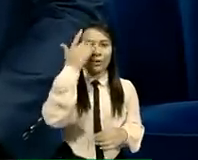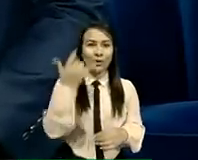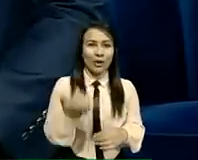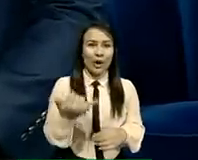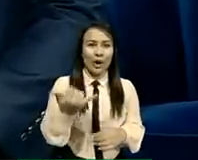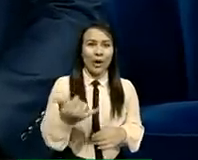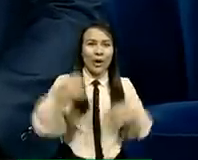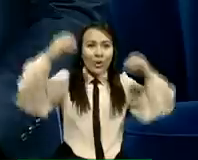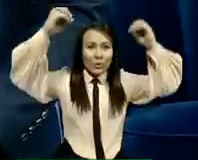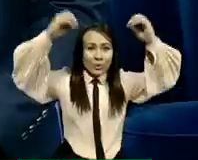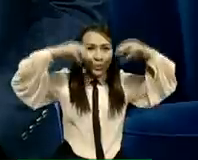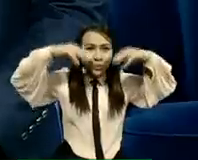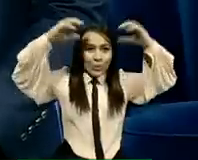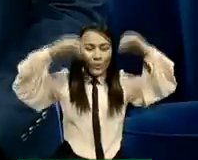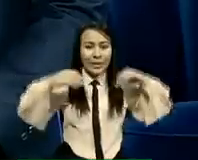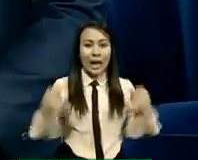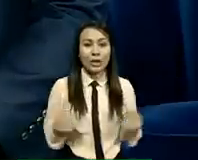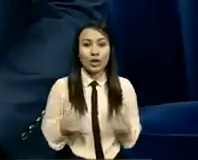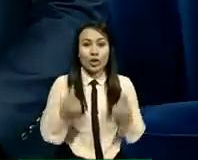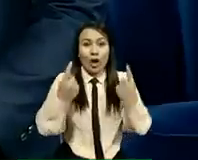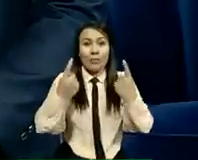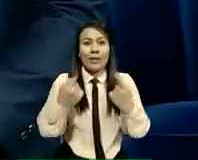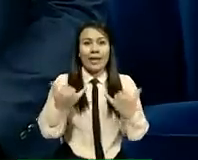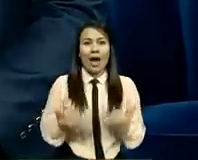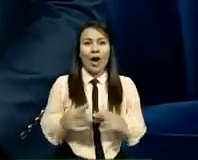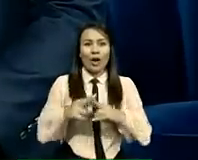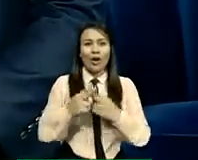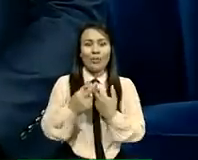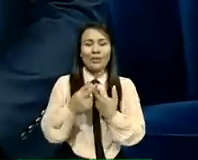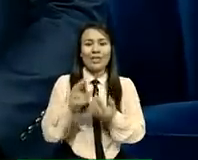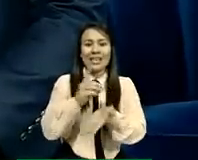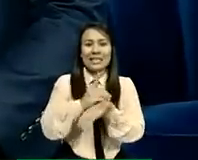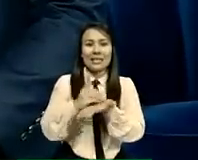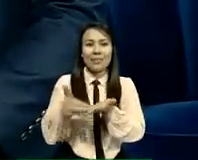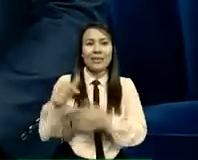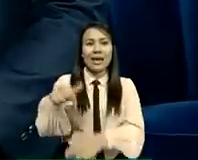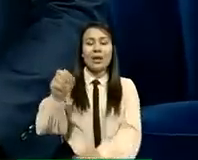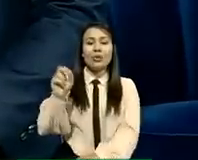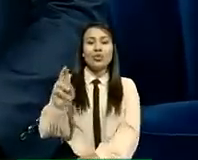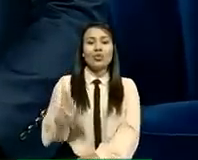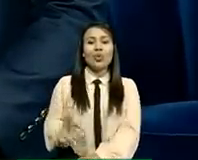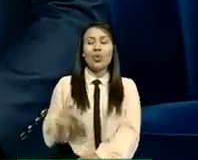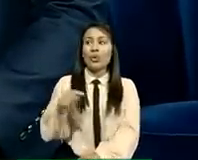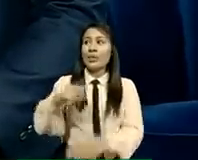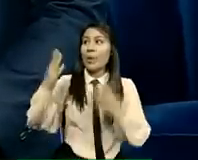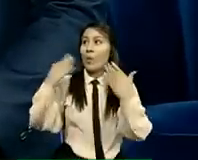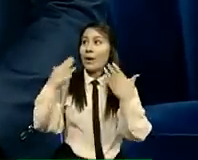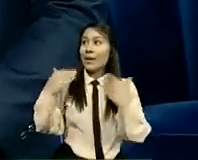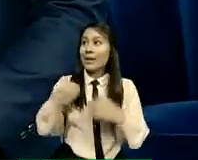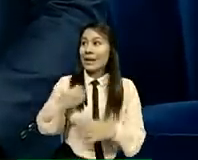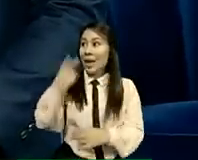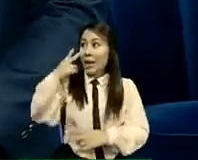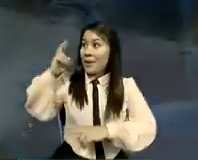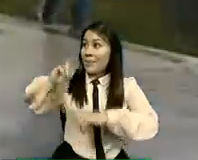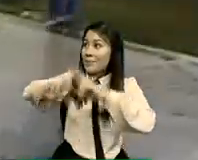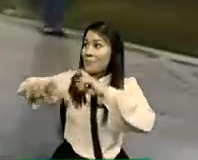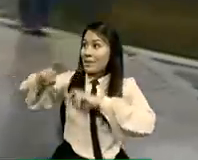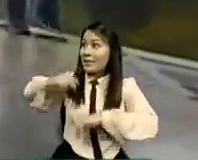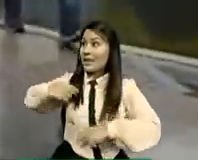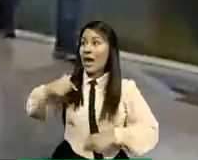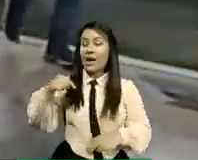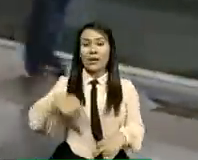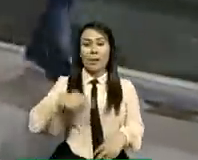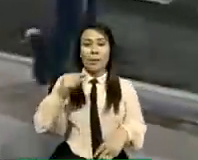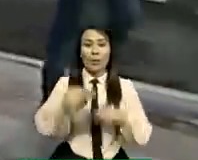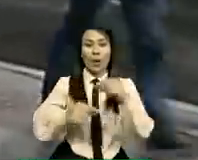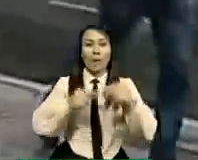la lluvia nos sorprendió durante este inicio de semana. Nosotros en el sur de la ciudad de Guayaquil, en donde podemos percatarnos que poco a poco va